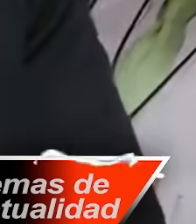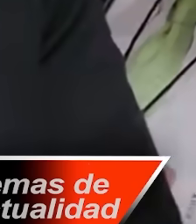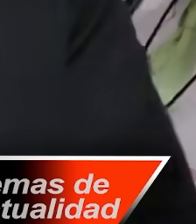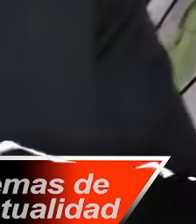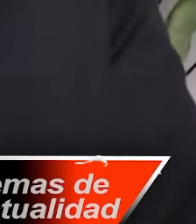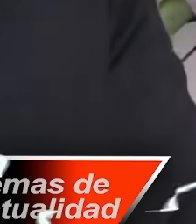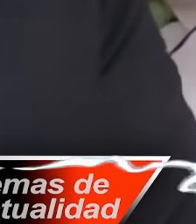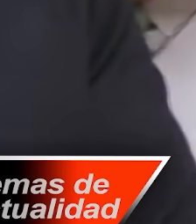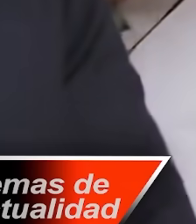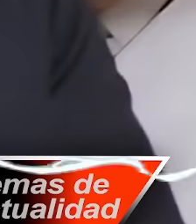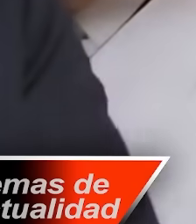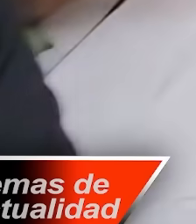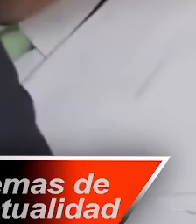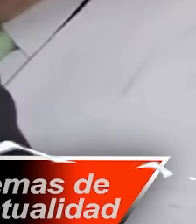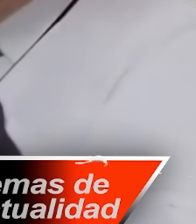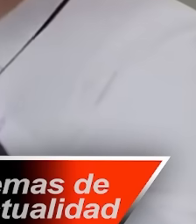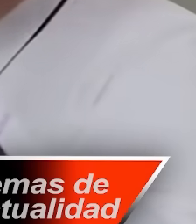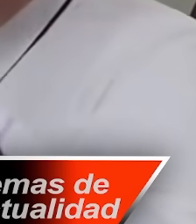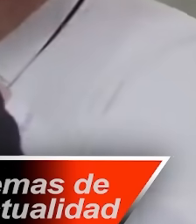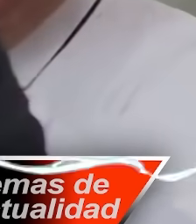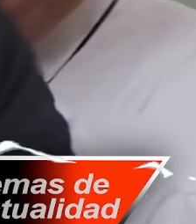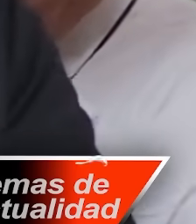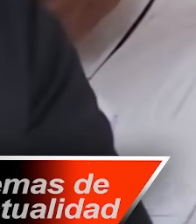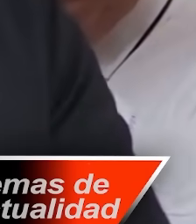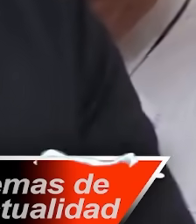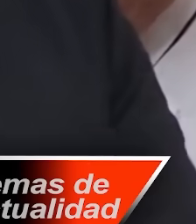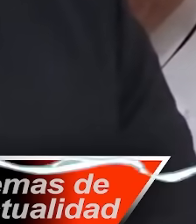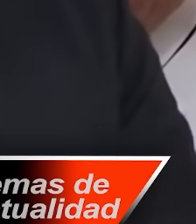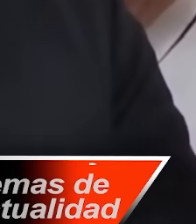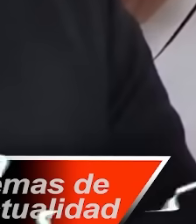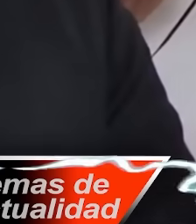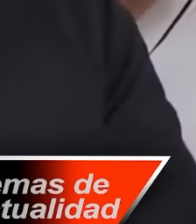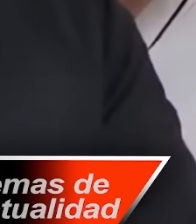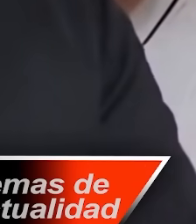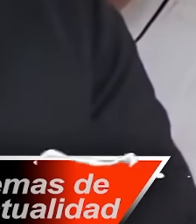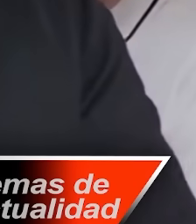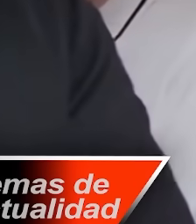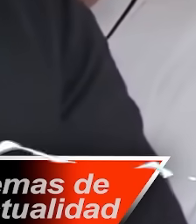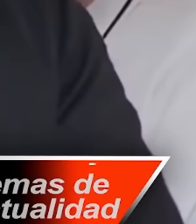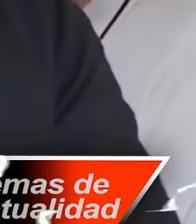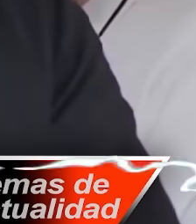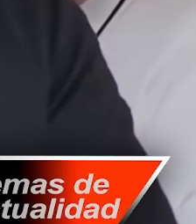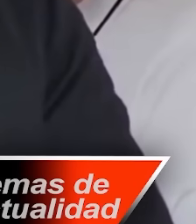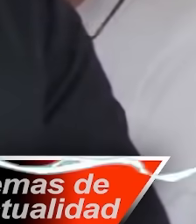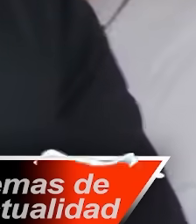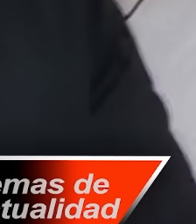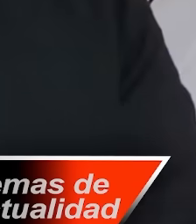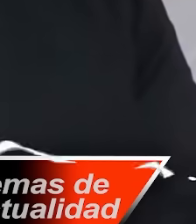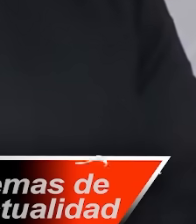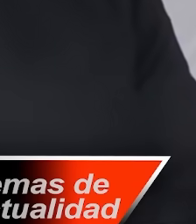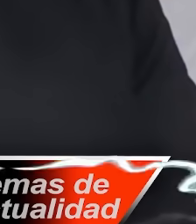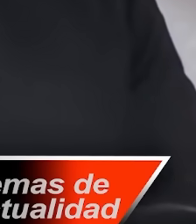tanto quórum como ahora. Ahora tiene el mayor quórum que ha tenido en los últimos 6 meses que lleva de campaña. Pero no es